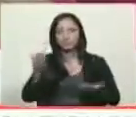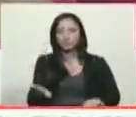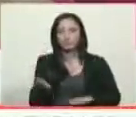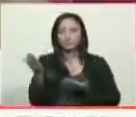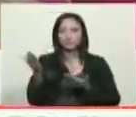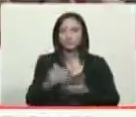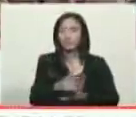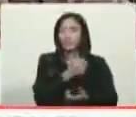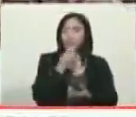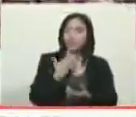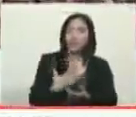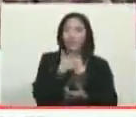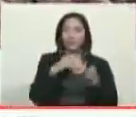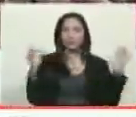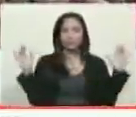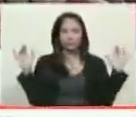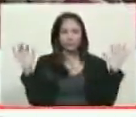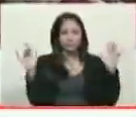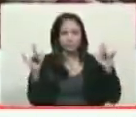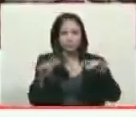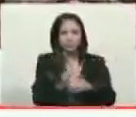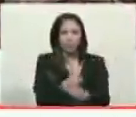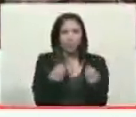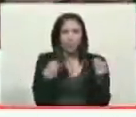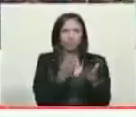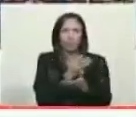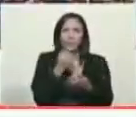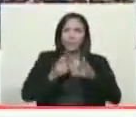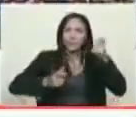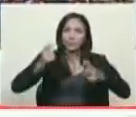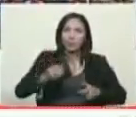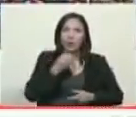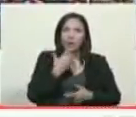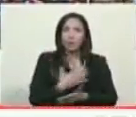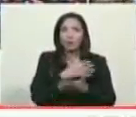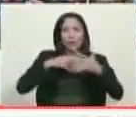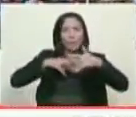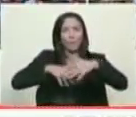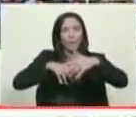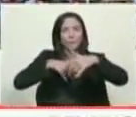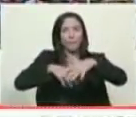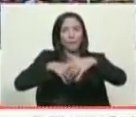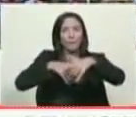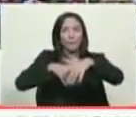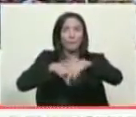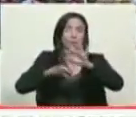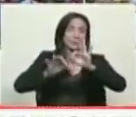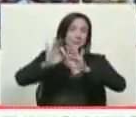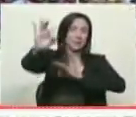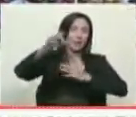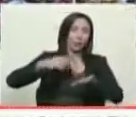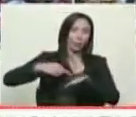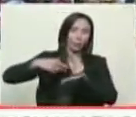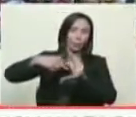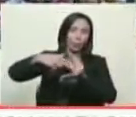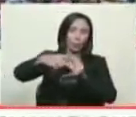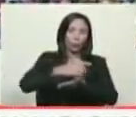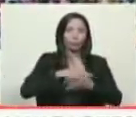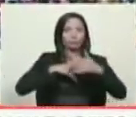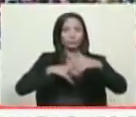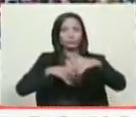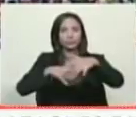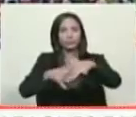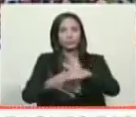Qué bonita esta concentración. Veníamos caminando de por allá, cerquita del Furrial.